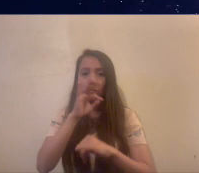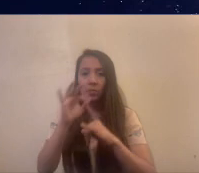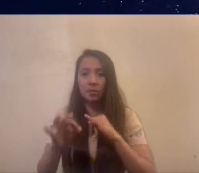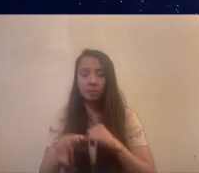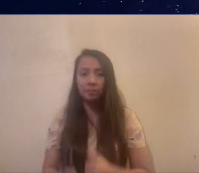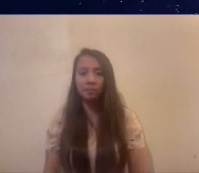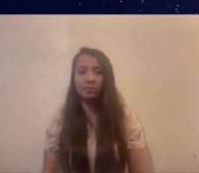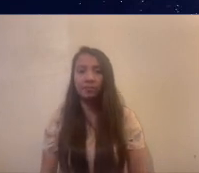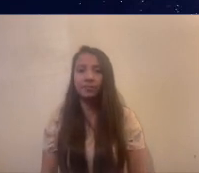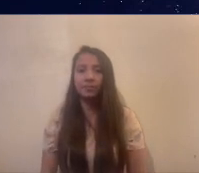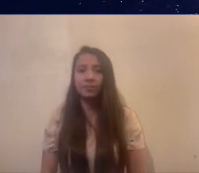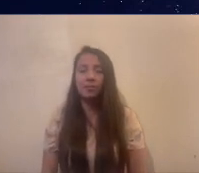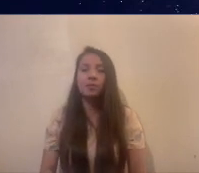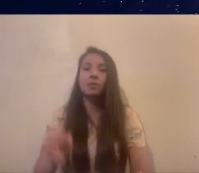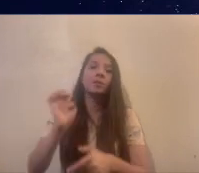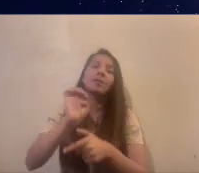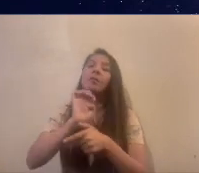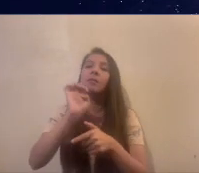cierre.